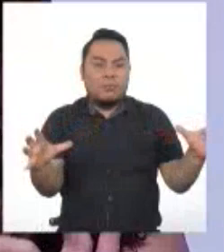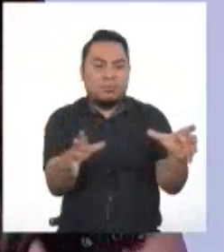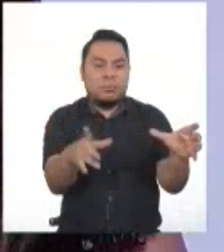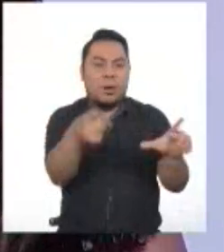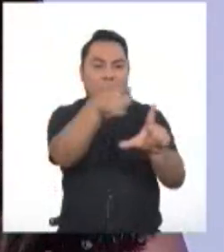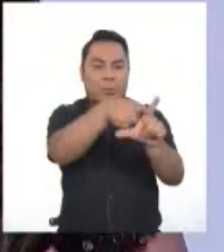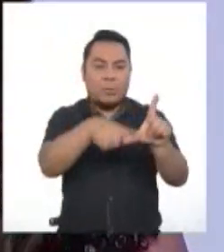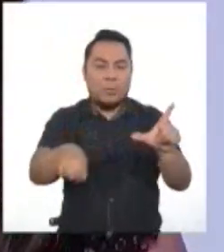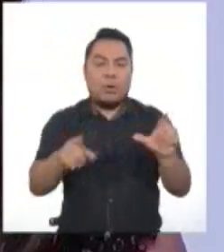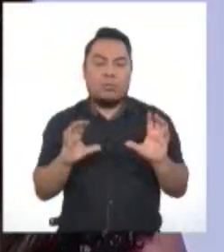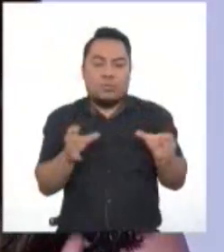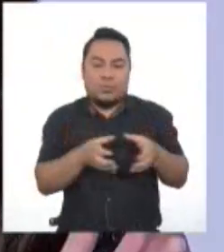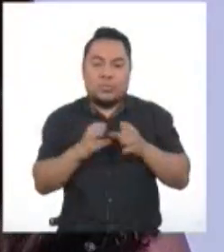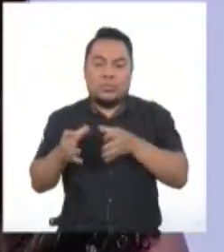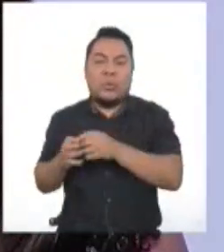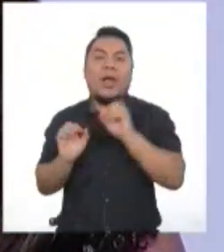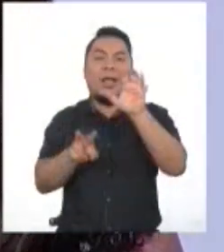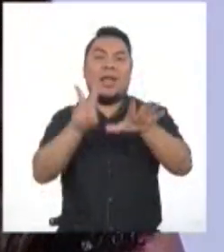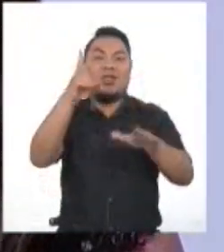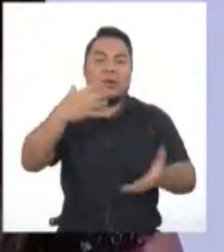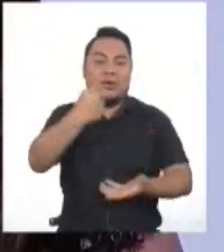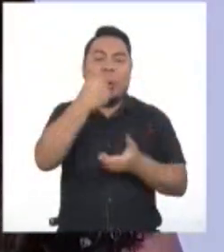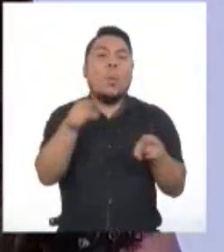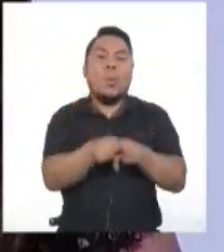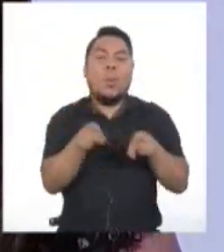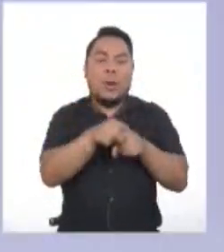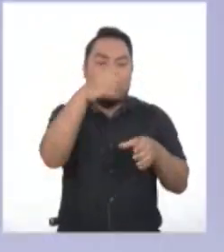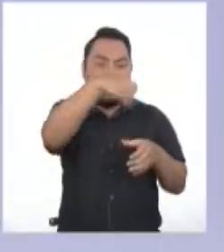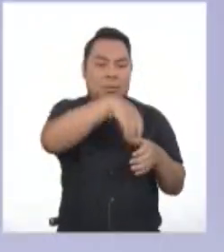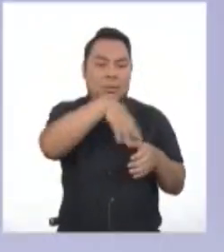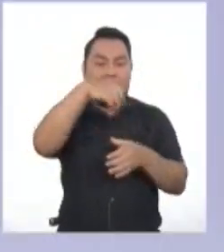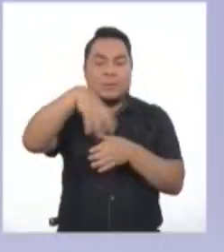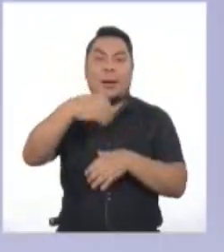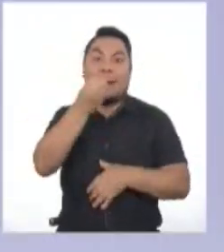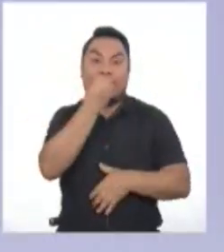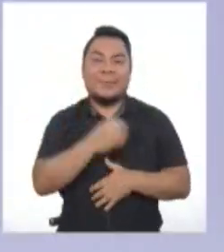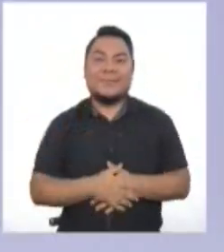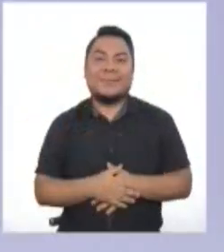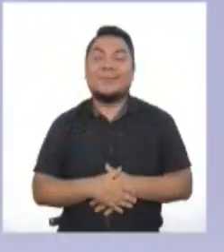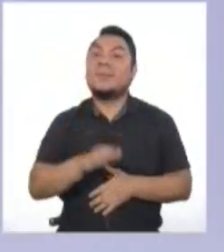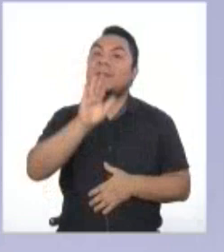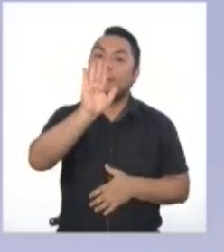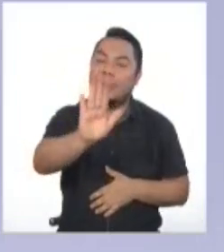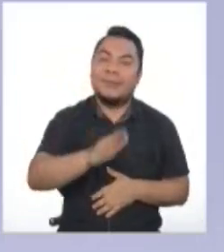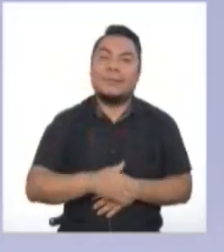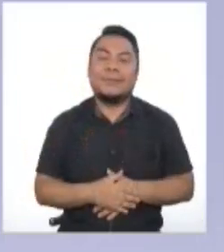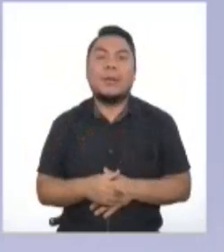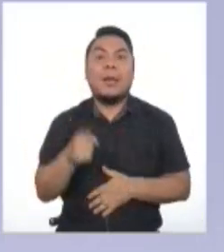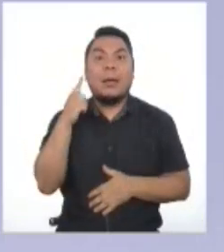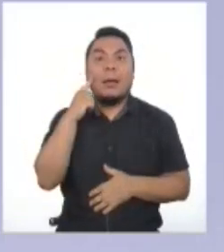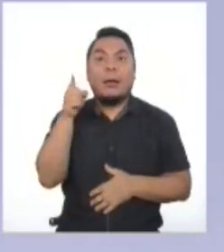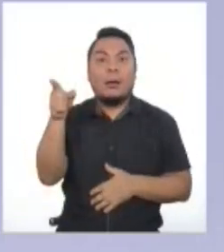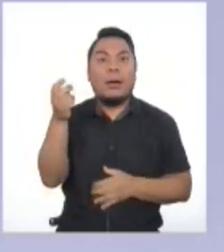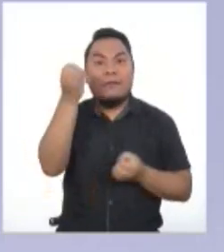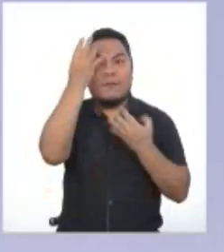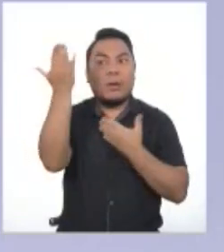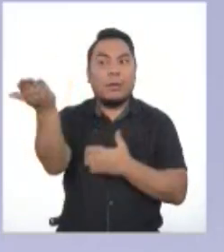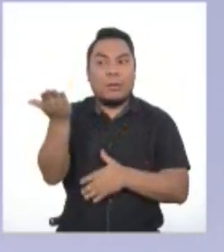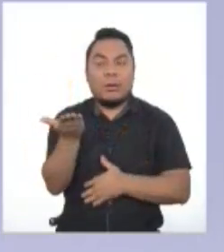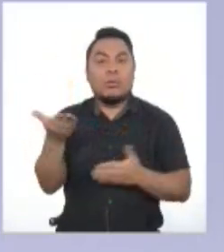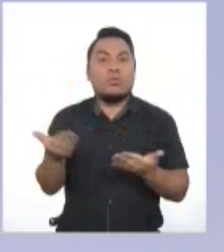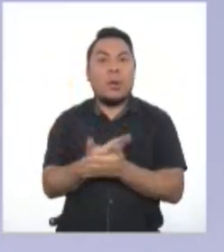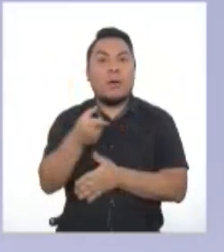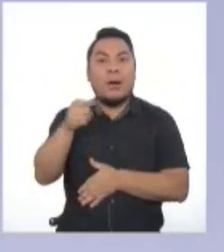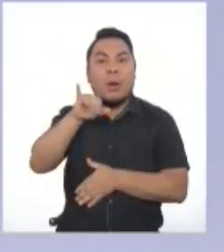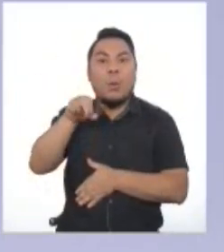así 12 canastas con la misma cantidad de alimentos. Esperen un momento, chicos. Nos acaba de llegar información nueva de